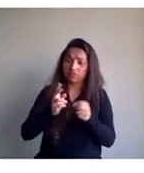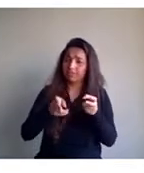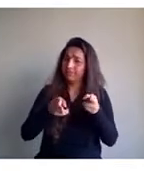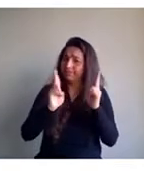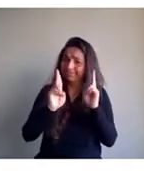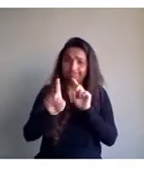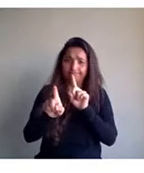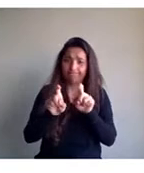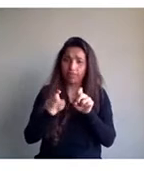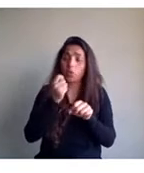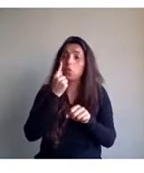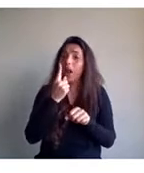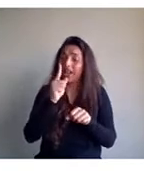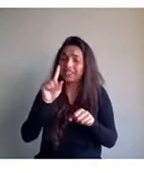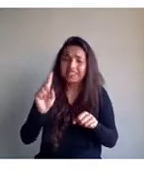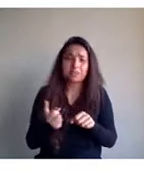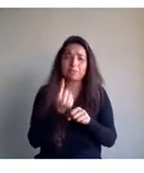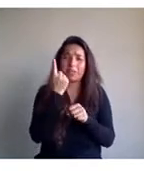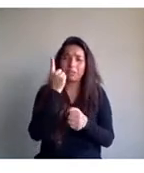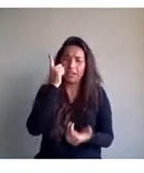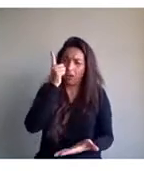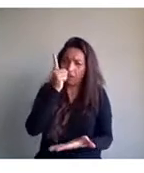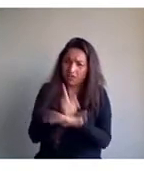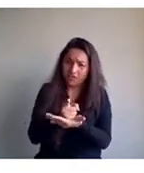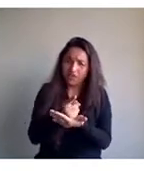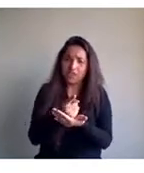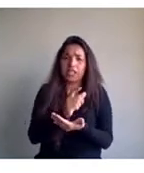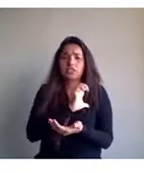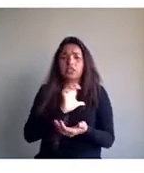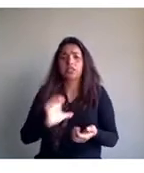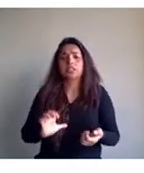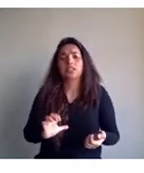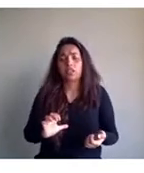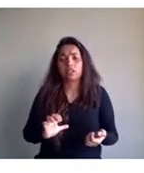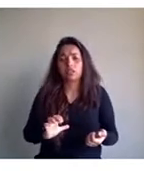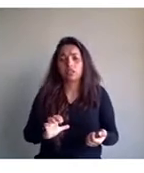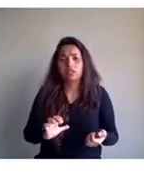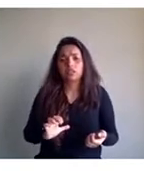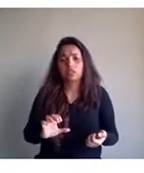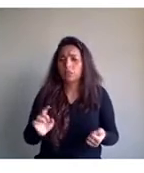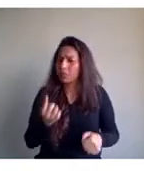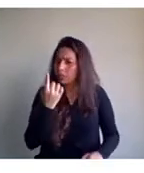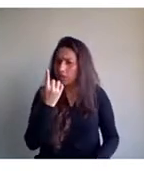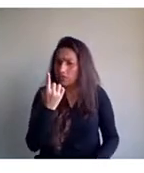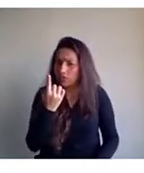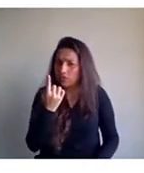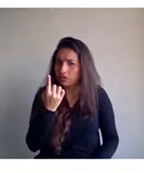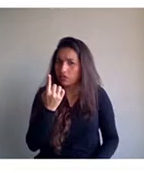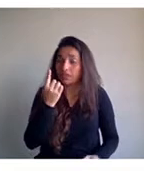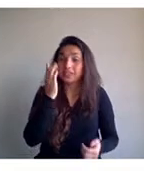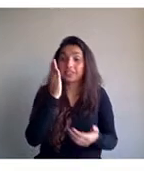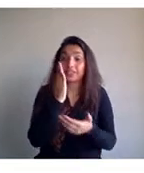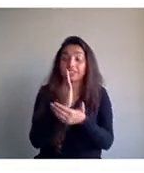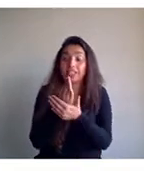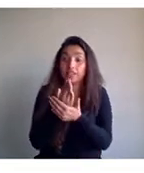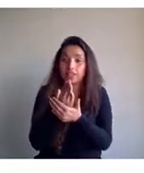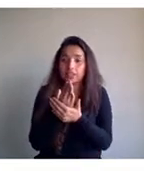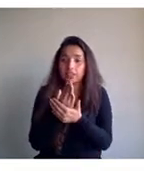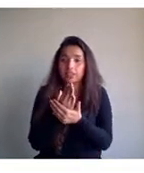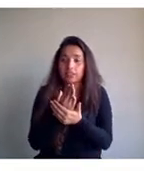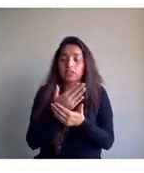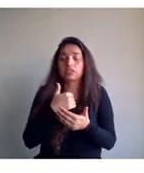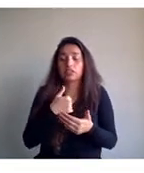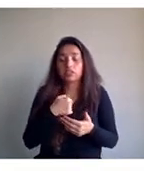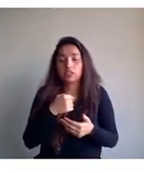es lo más importante que consagra nuestras pero quisiera que nuestros amigos de res vais en el caso a